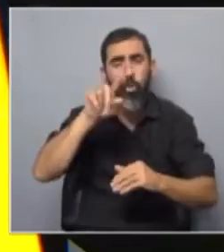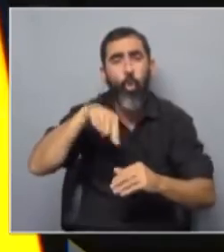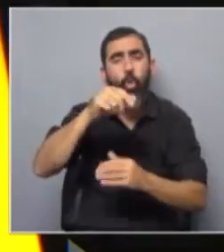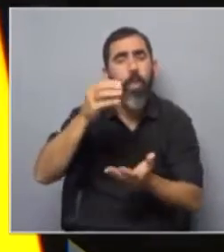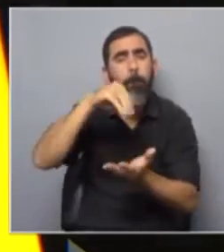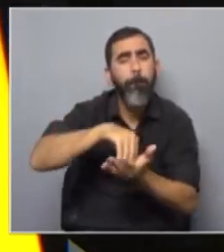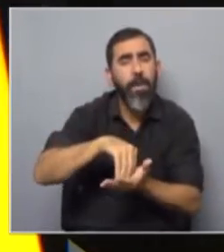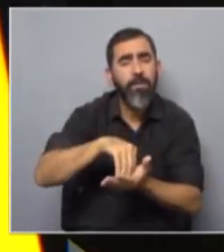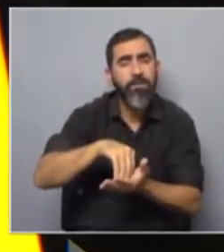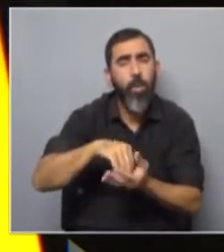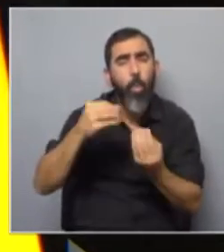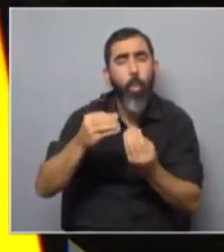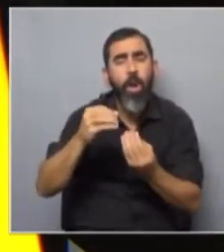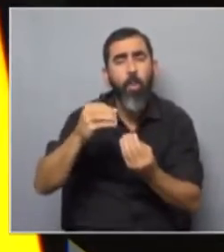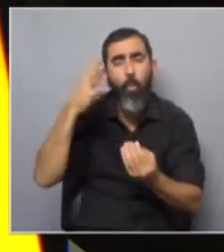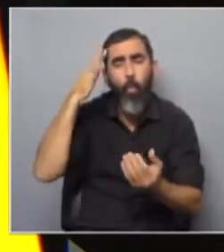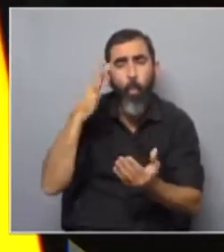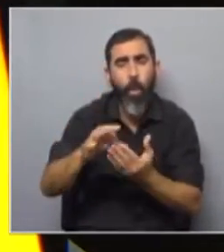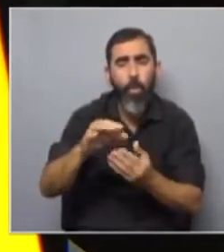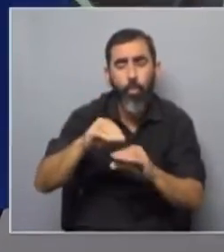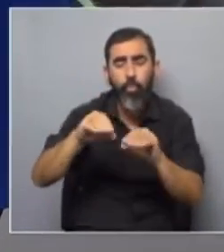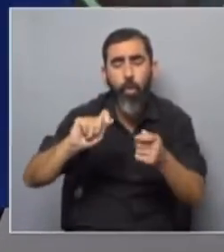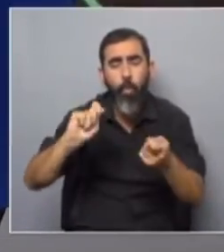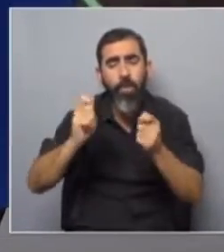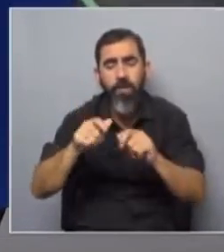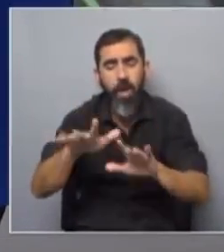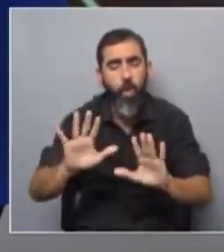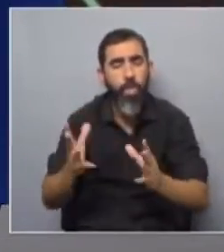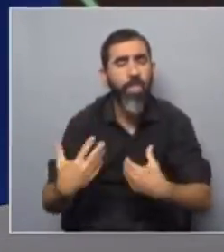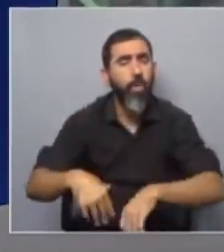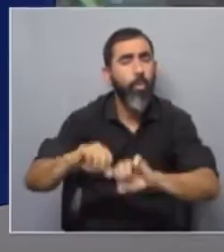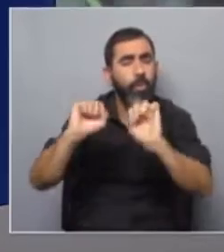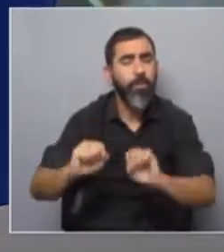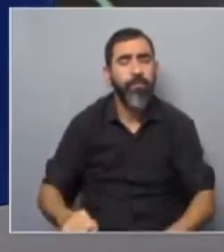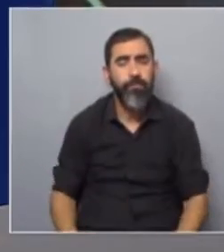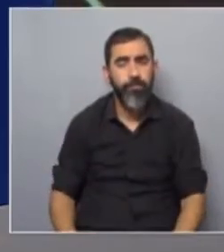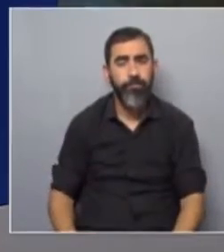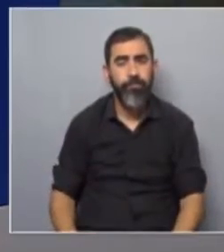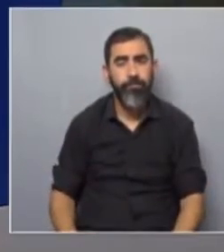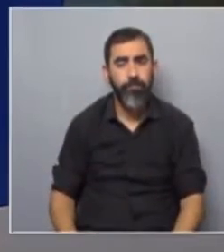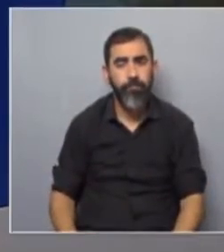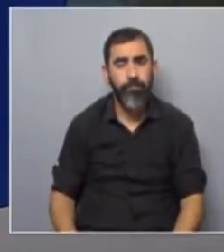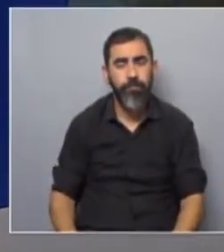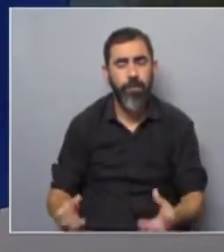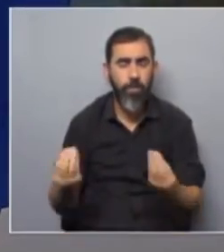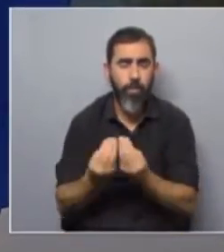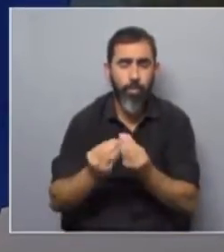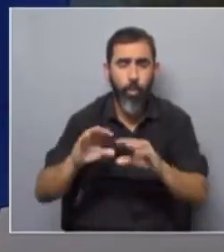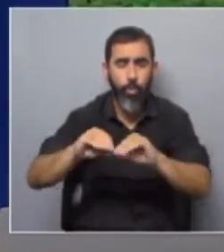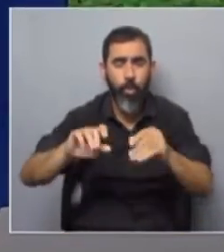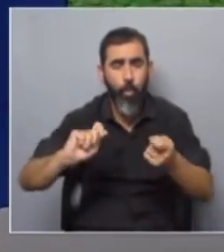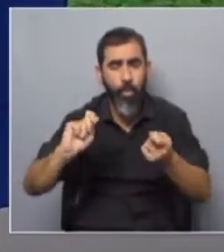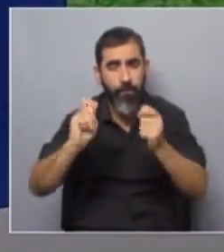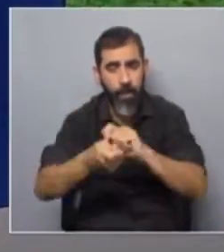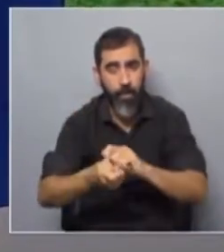territorio o asociados a qué poblamientos se encontraron suelos modificados así? Bueno, hay muchos tipos de suelos modificados.